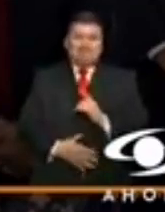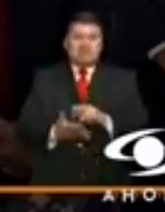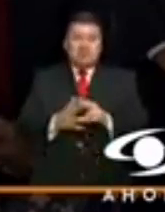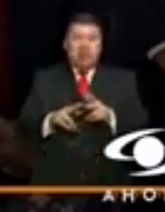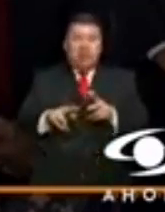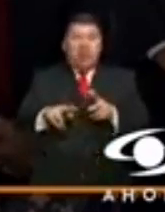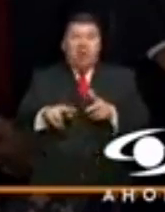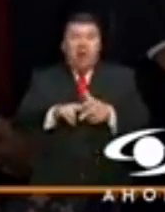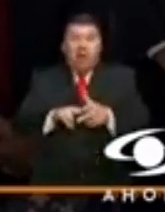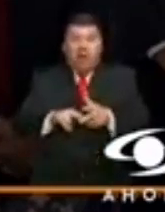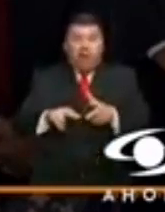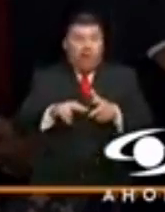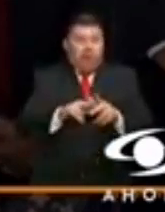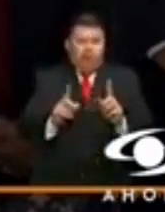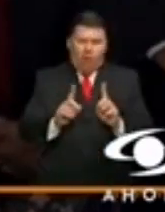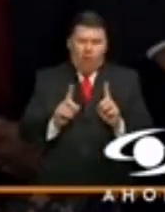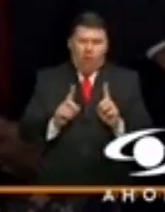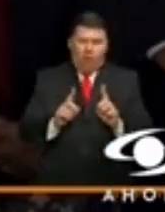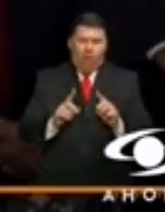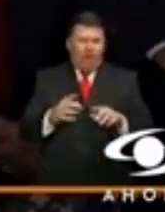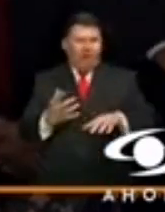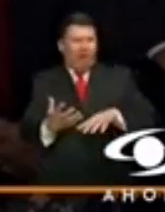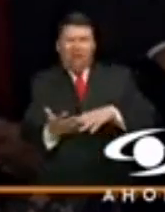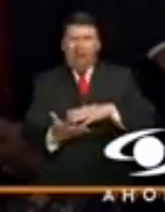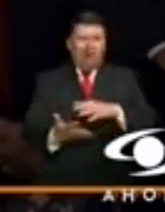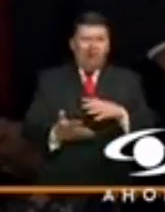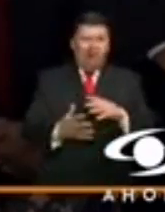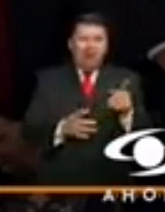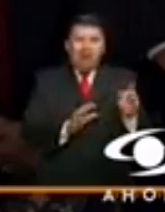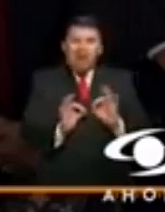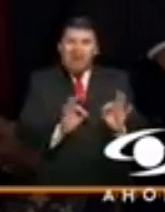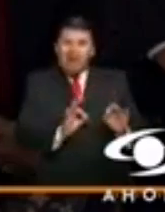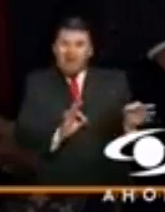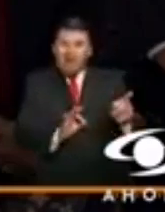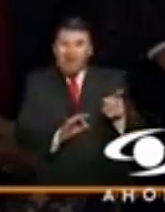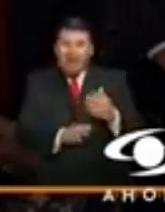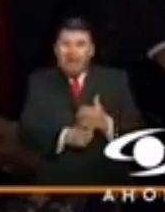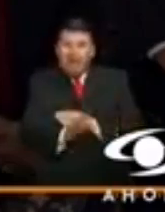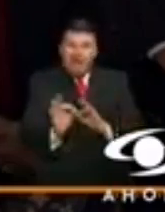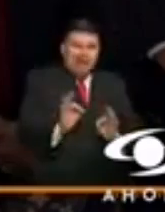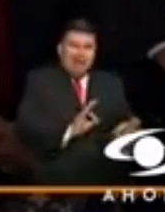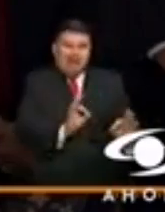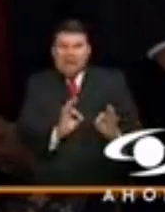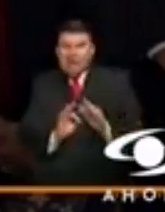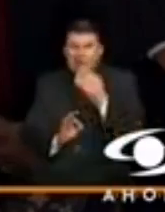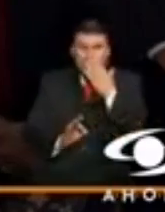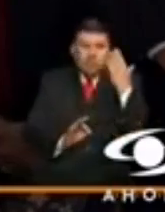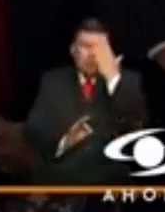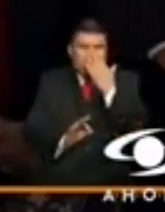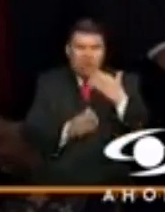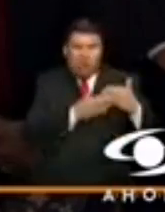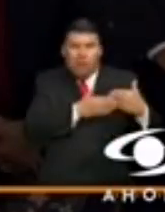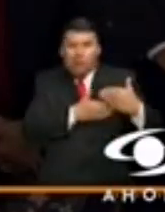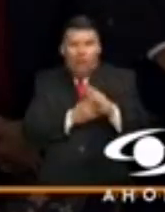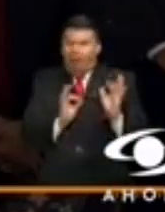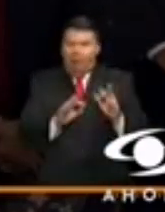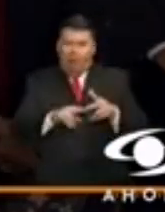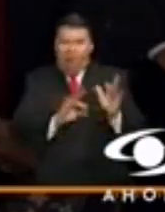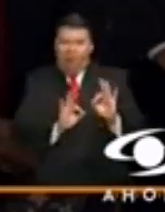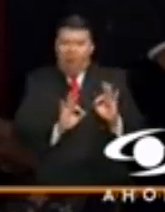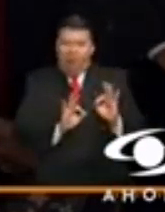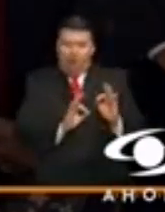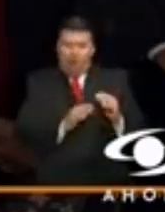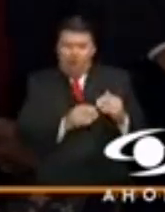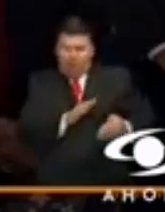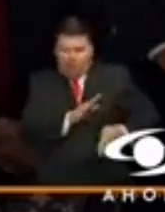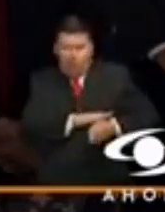suspende ni de ninguna manera altera los simulacros de aislamiento preventivo que se encuentran en curso. Esta